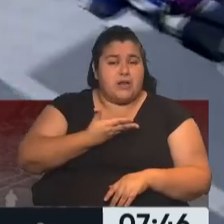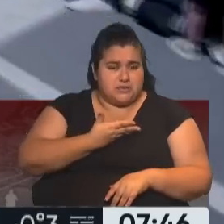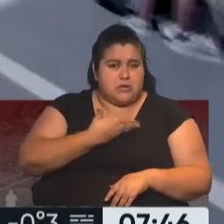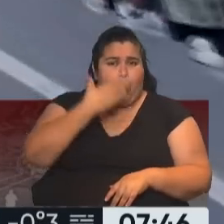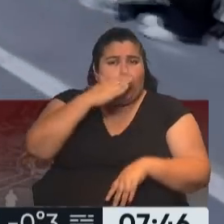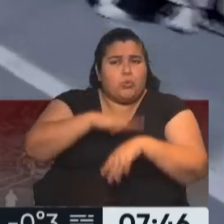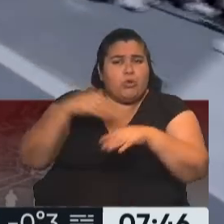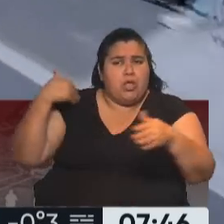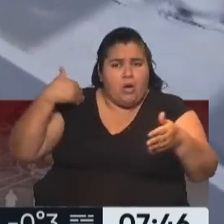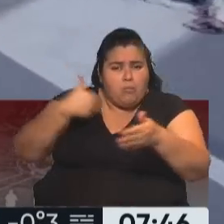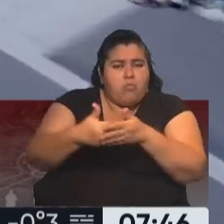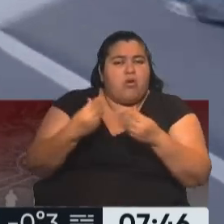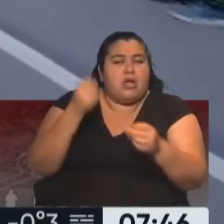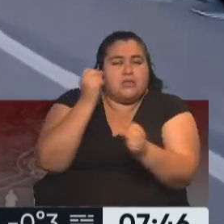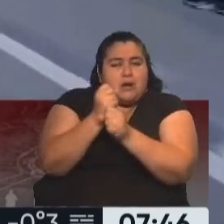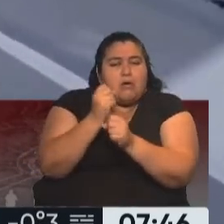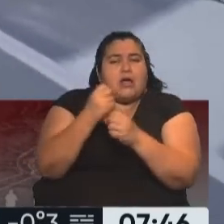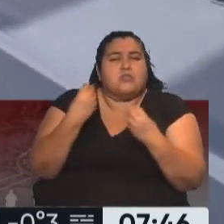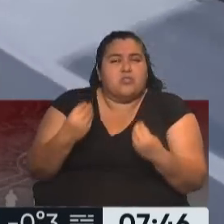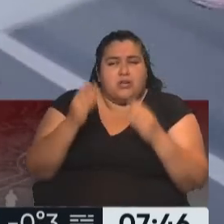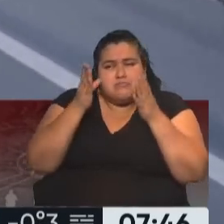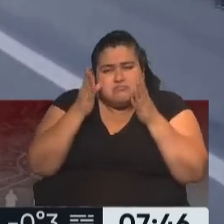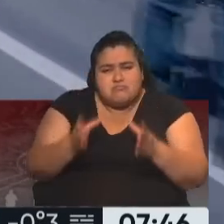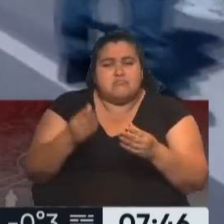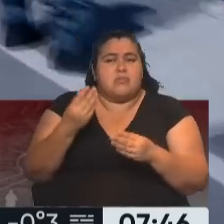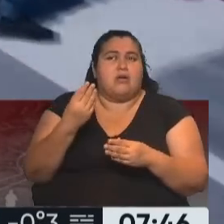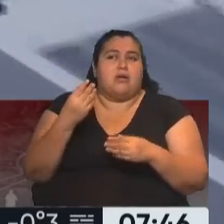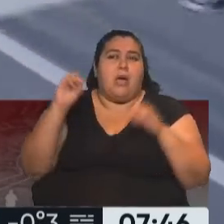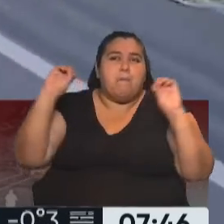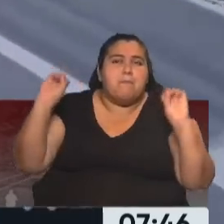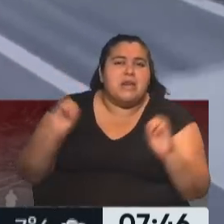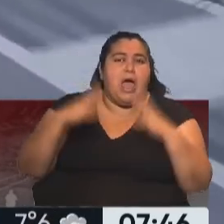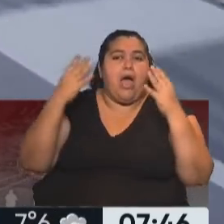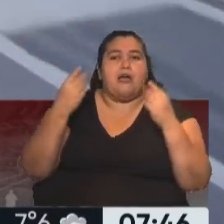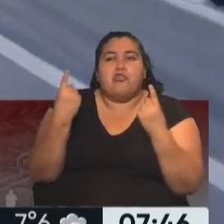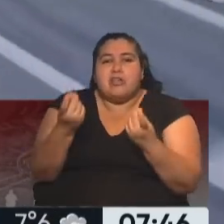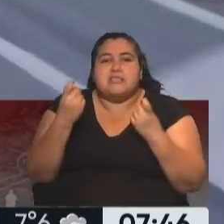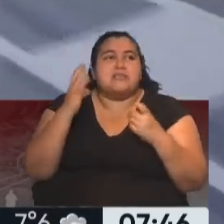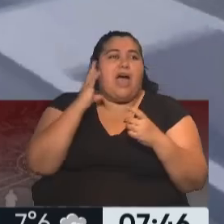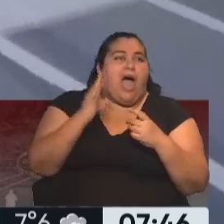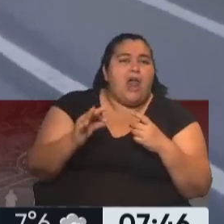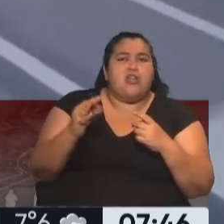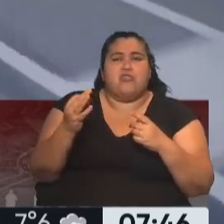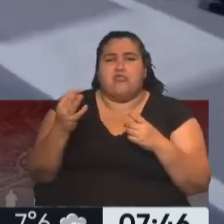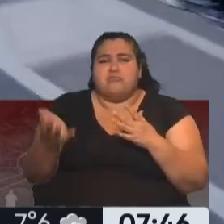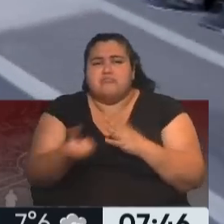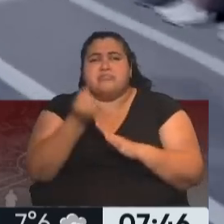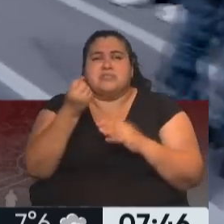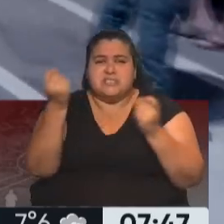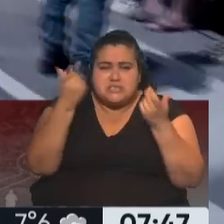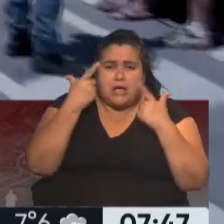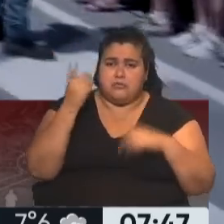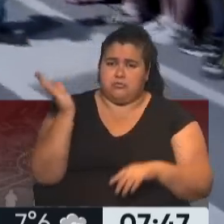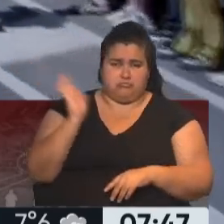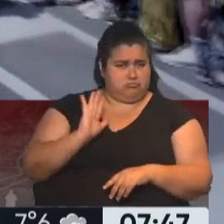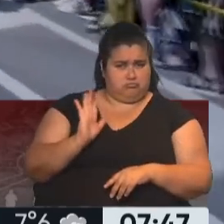venía trabajando en tratar de eliminar esto de que tenés que tener un milagro para ser beato, un milagro para ser santo. Y él decía que estas cosas